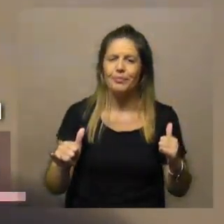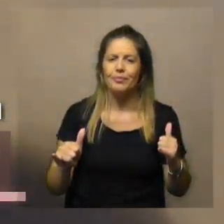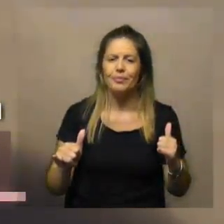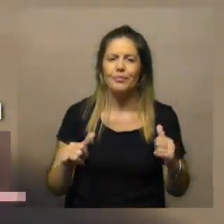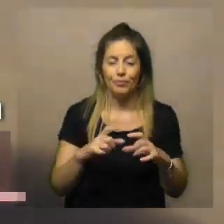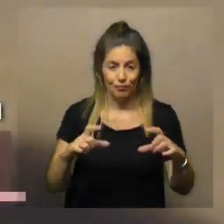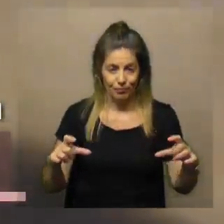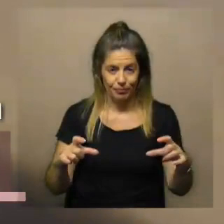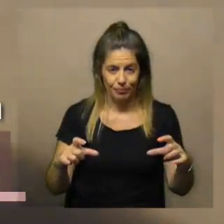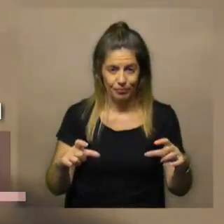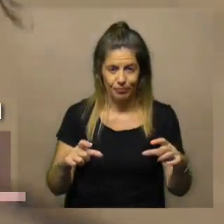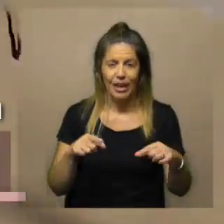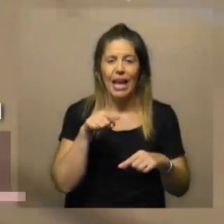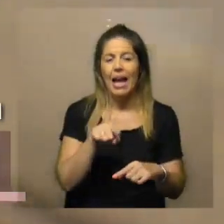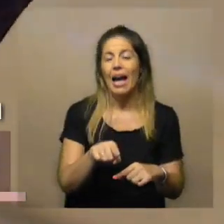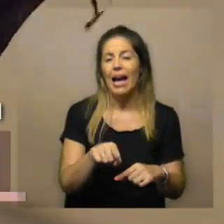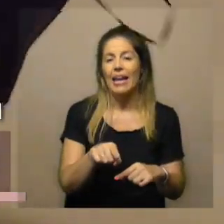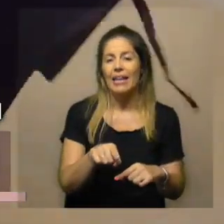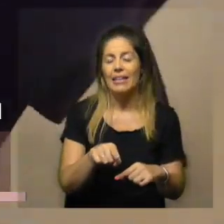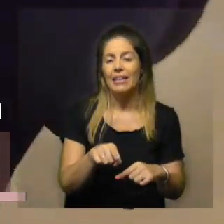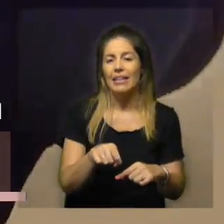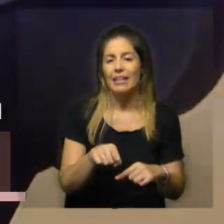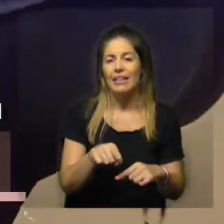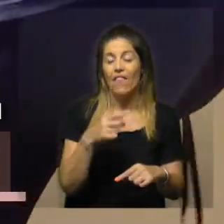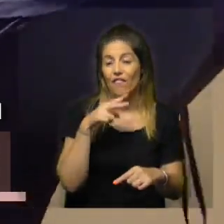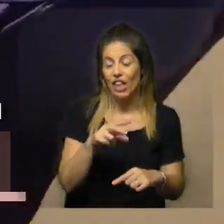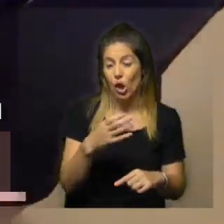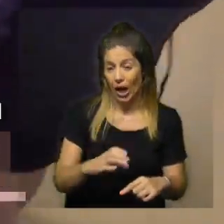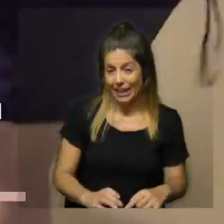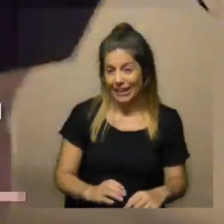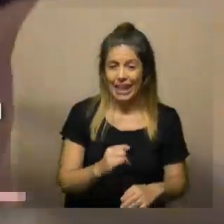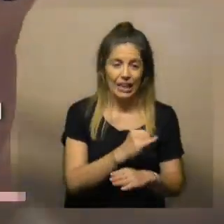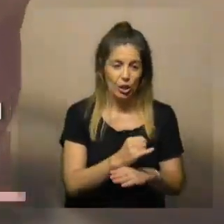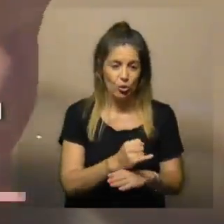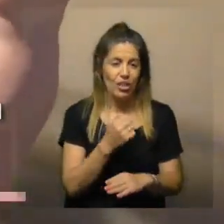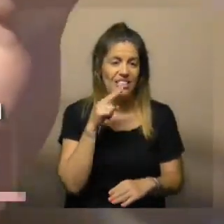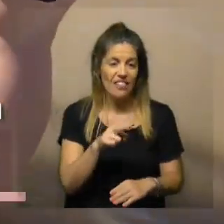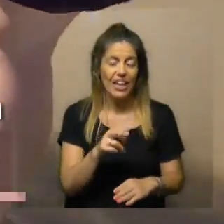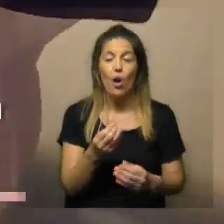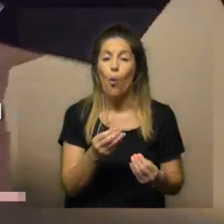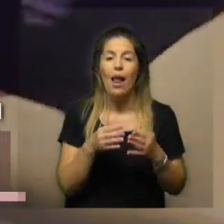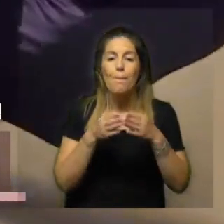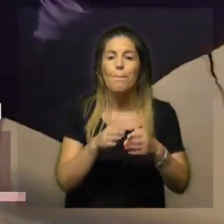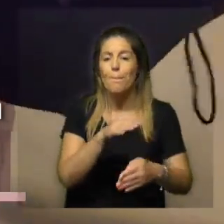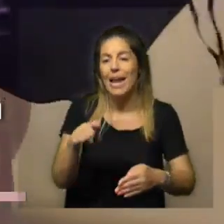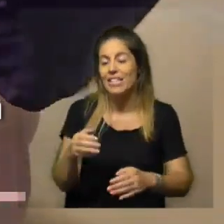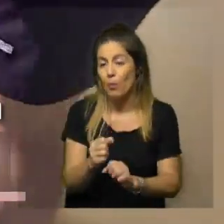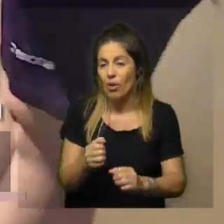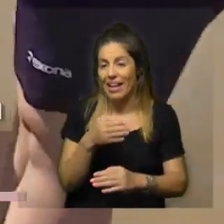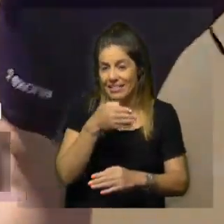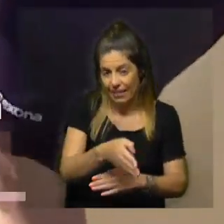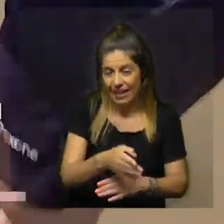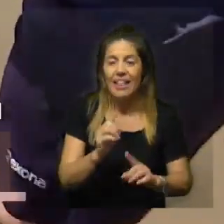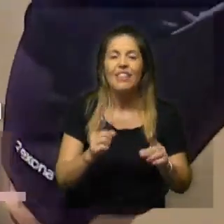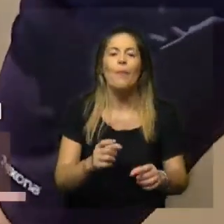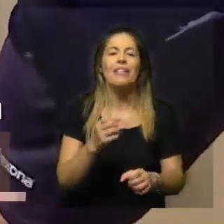discapacidad.deporte@imm.gu, ¿no?, donde, bueno, ahí viendo las características de las instituciones se ve en qué playa, ¿no?, puede acceder. También se trabaja